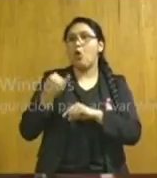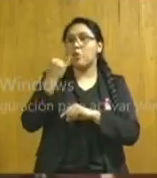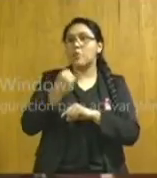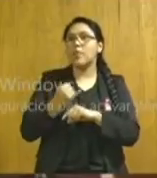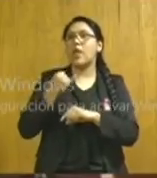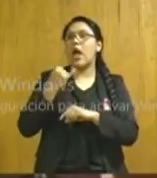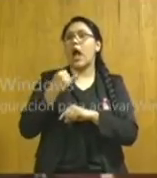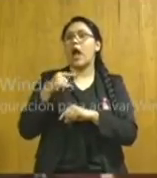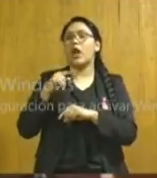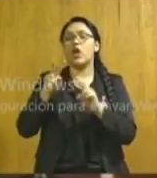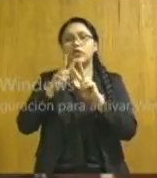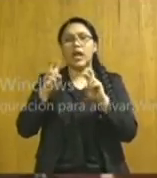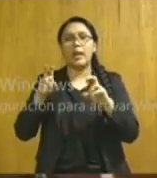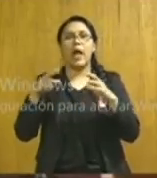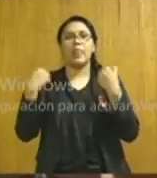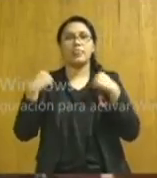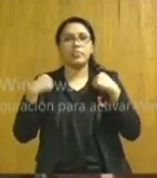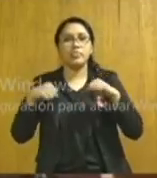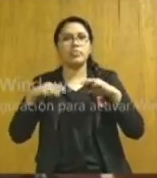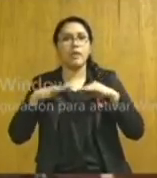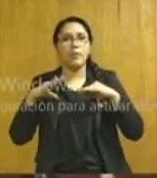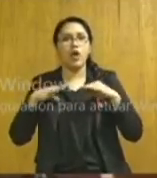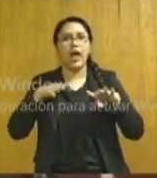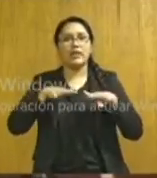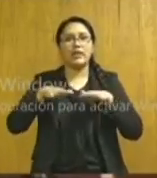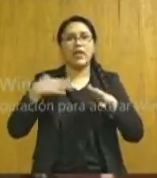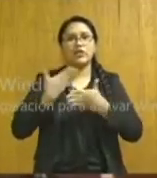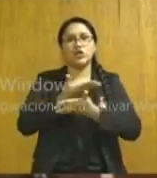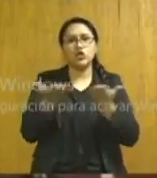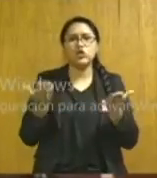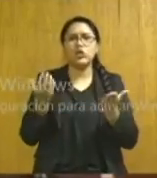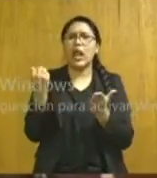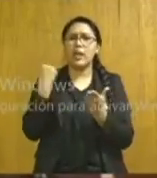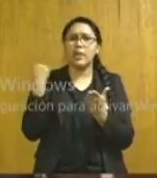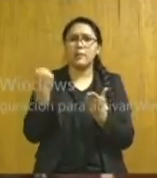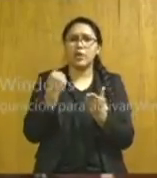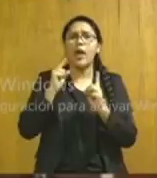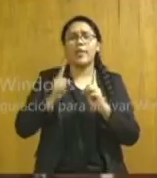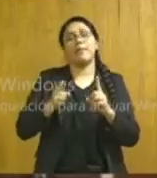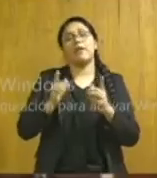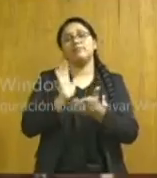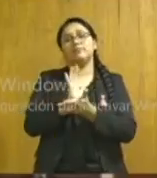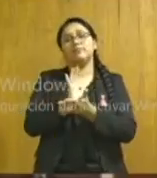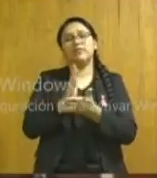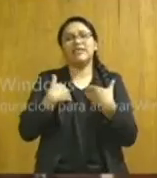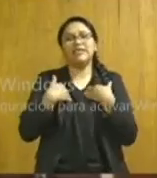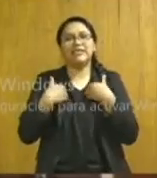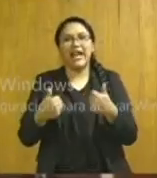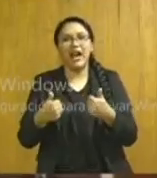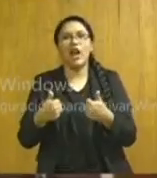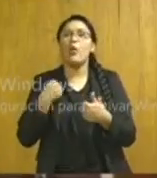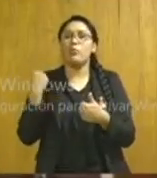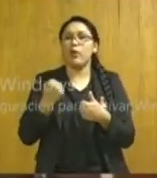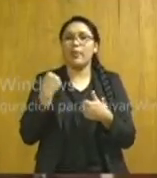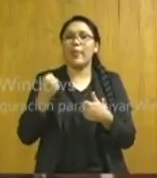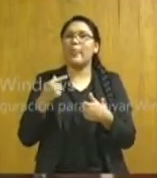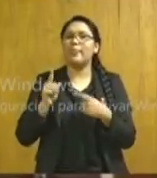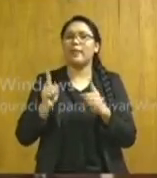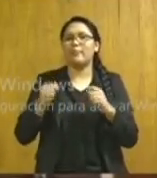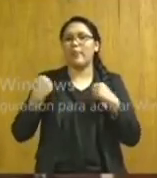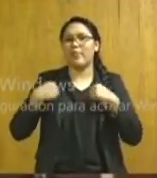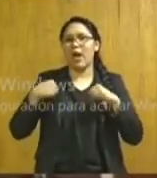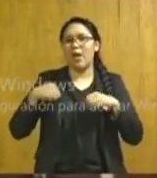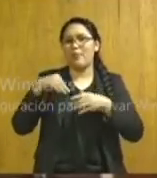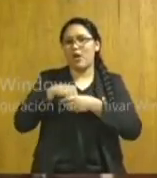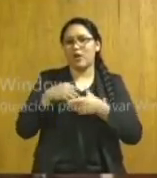¿no?, a la importancia del deporte como actividad social y como actividad también de salud sanitaria.